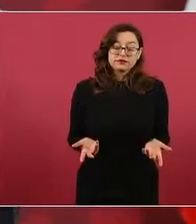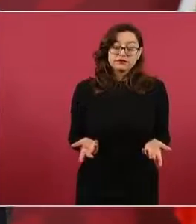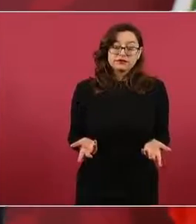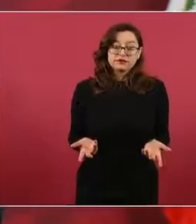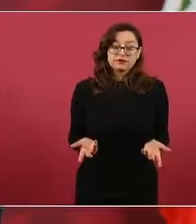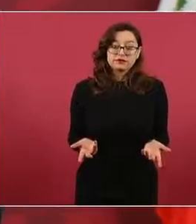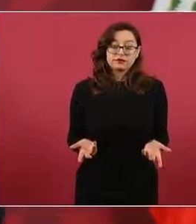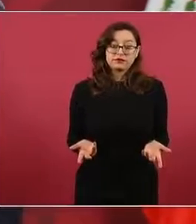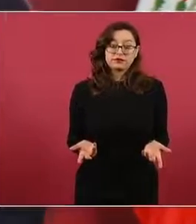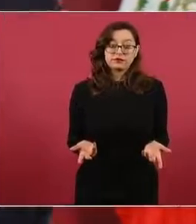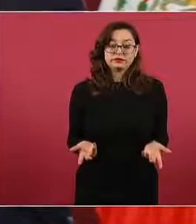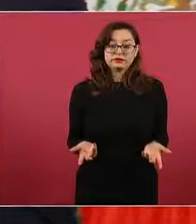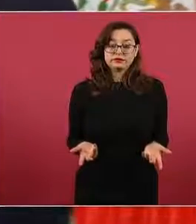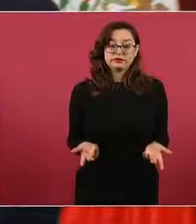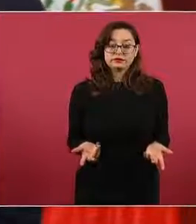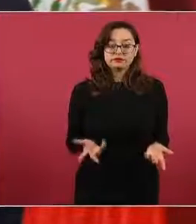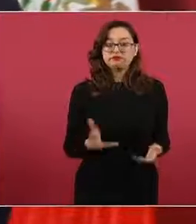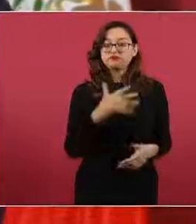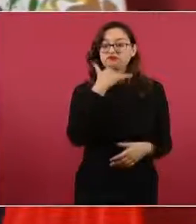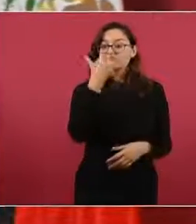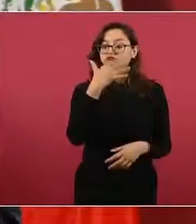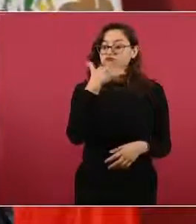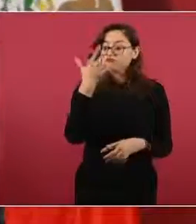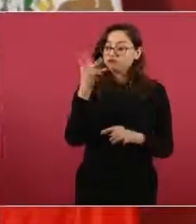si eso se termina,